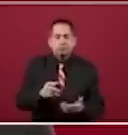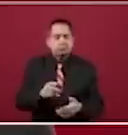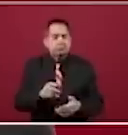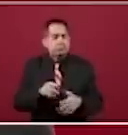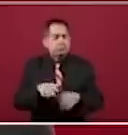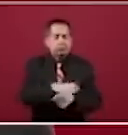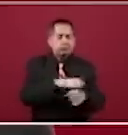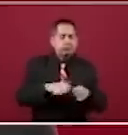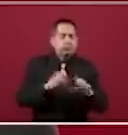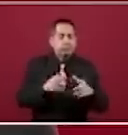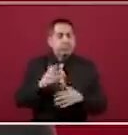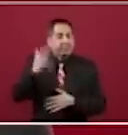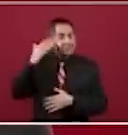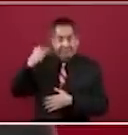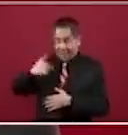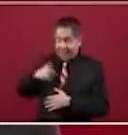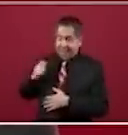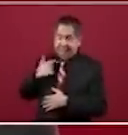las áreas que ellos